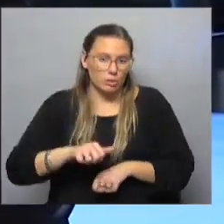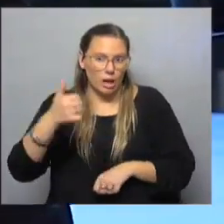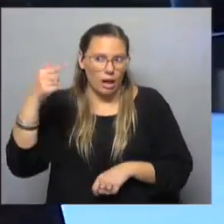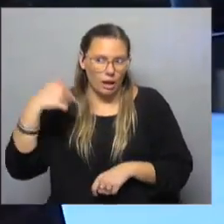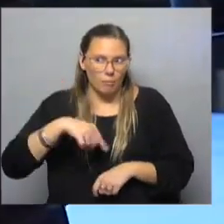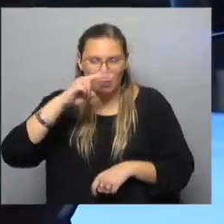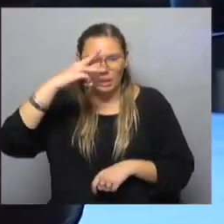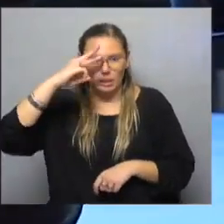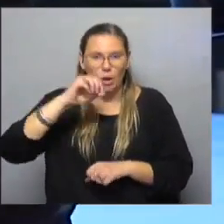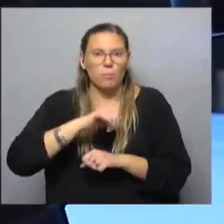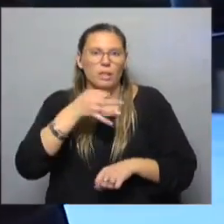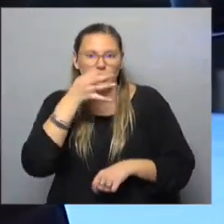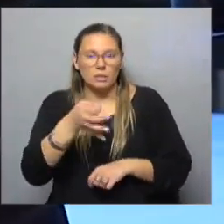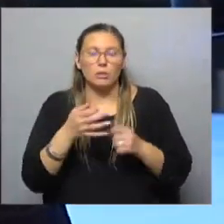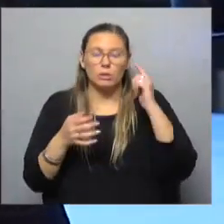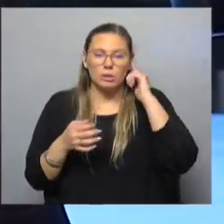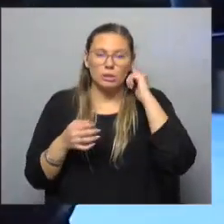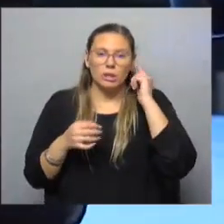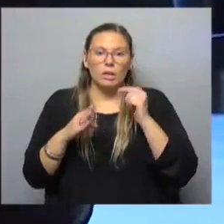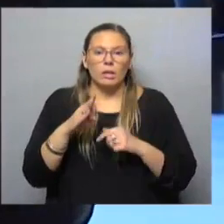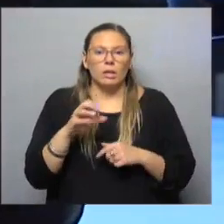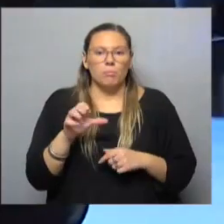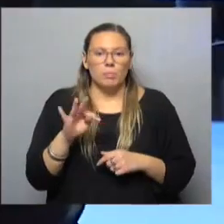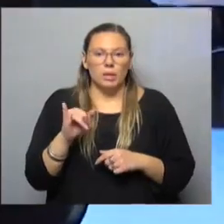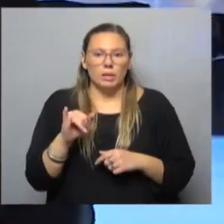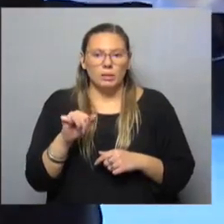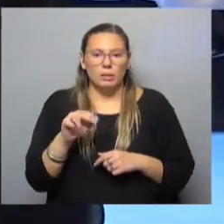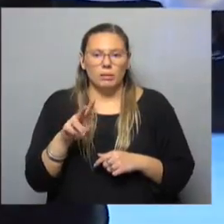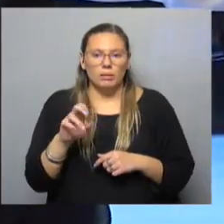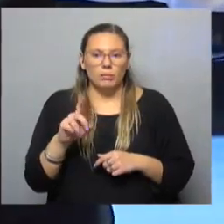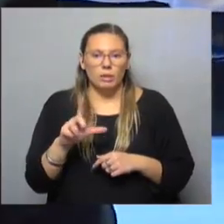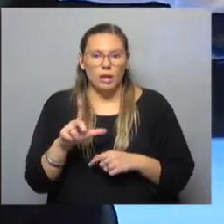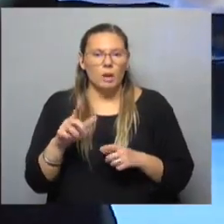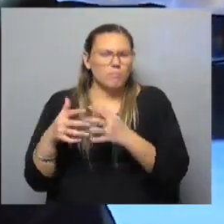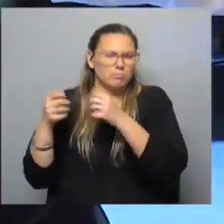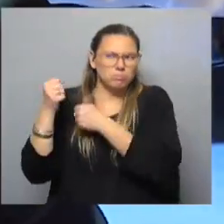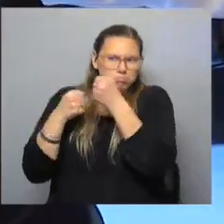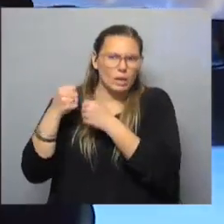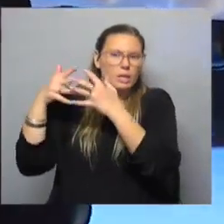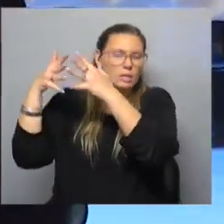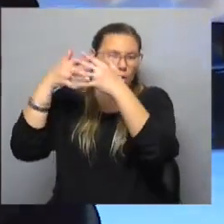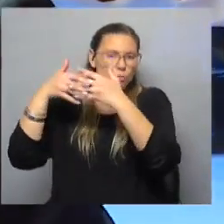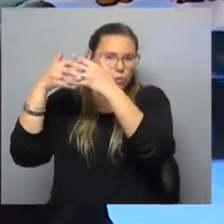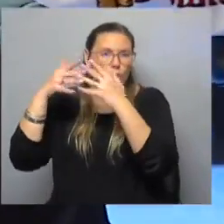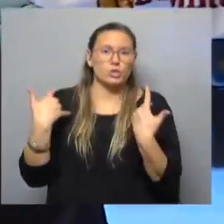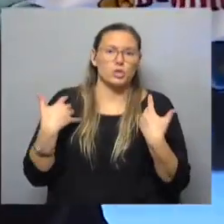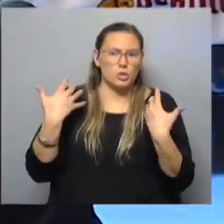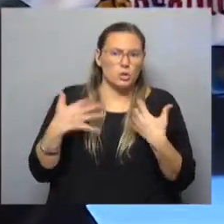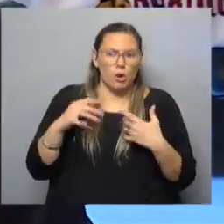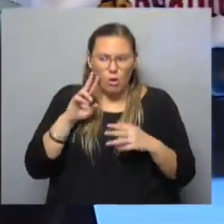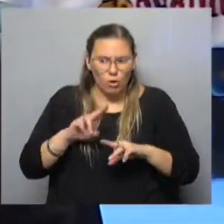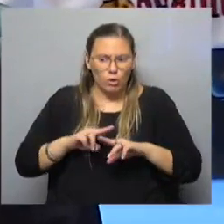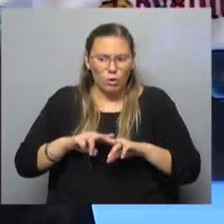es un lujo poder comentarlo. Y el Petty Vidal, un boxeador que ya ahora pelea en Estados Unidos, ¿no? Yo no creía volver a